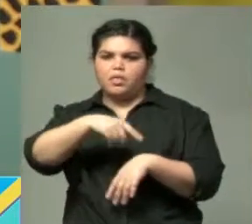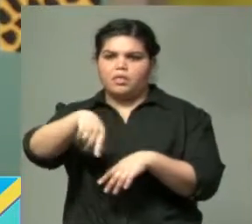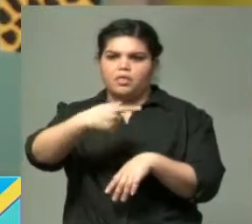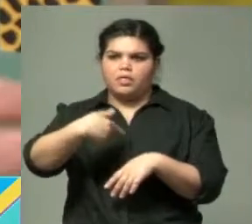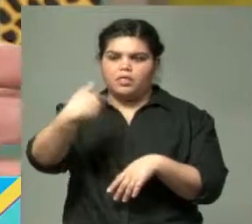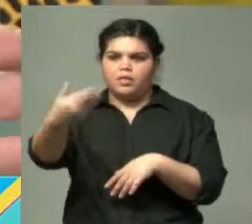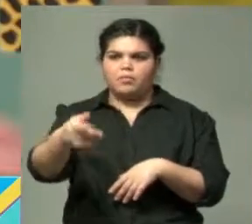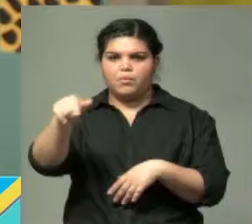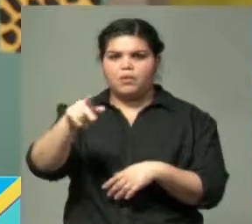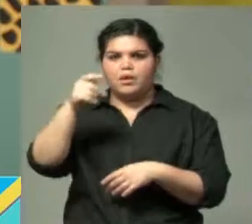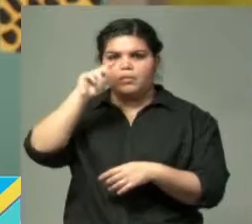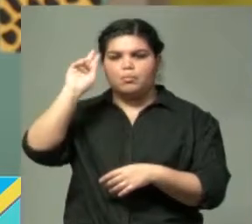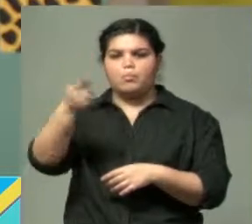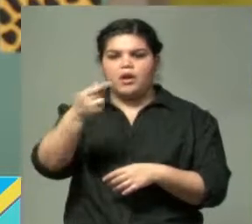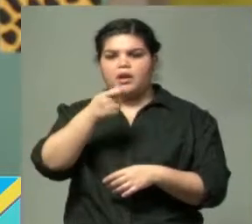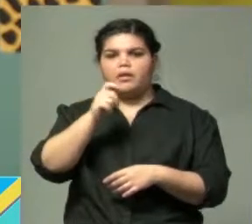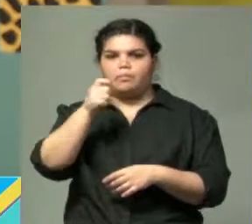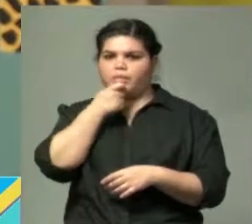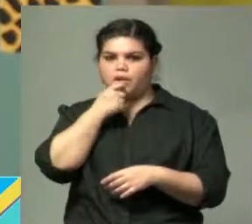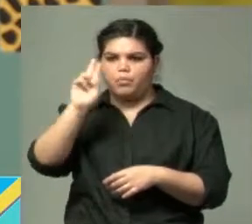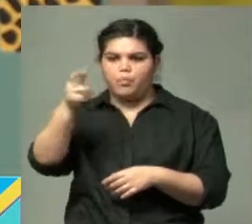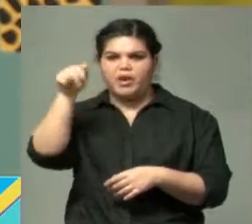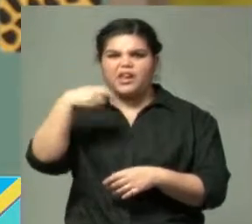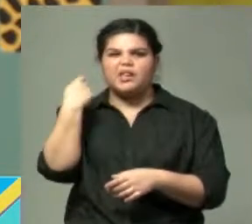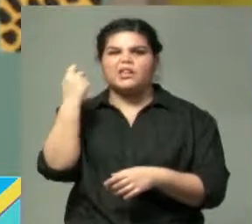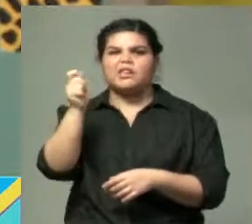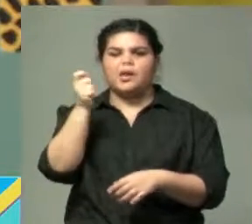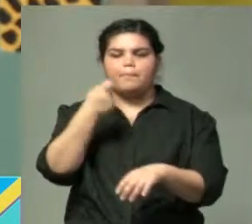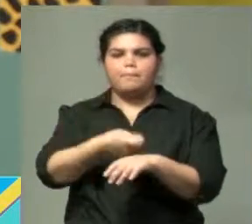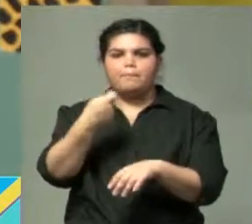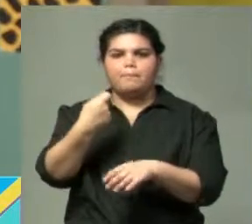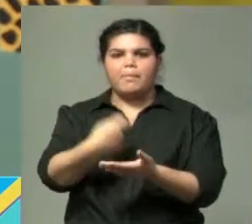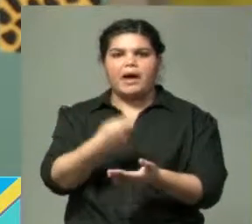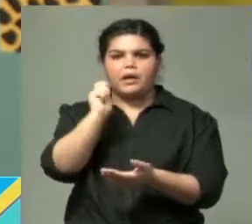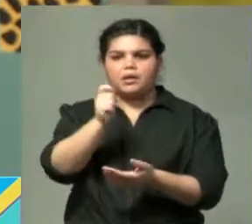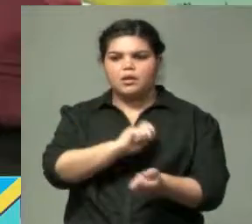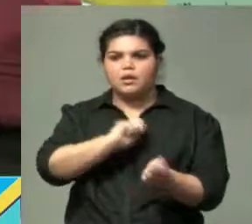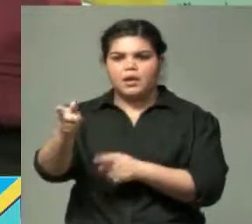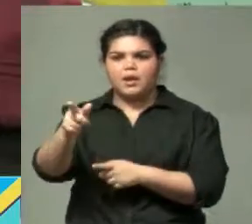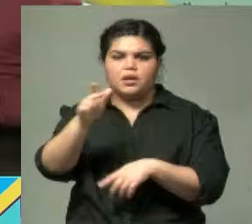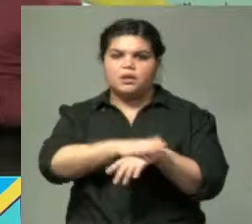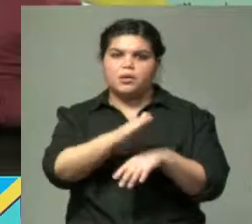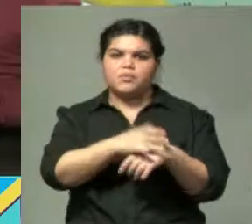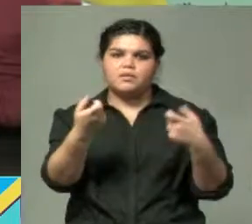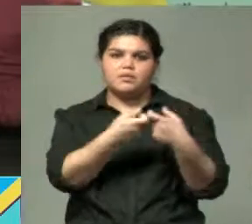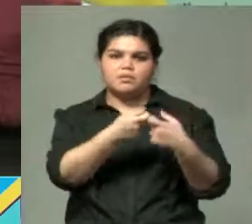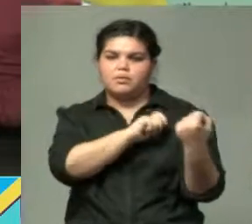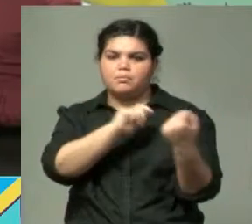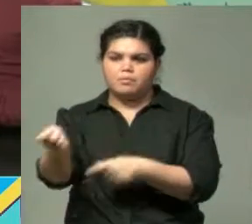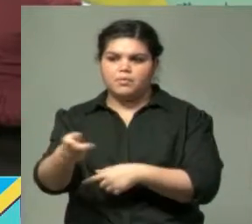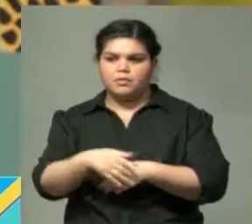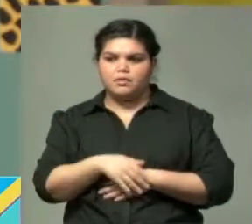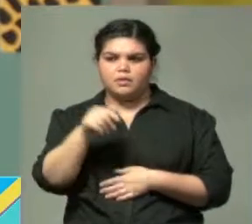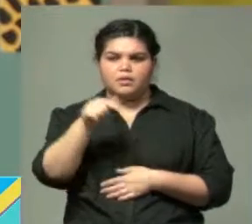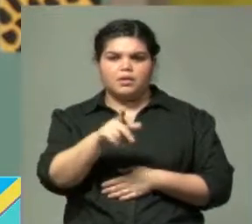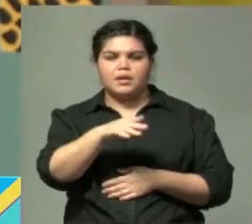lo pagaba el sindicato y la obra social de correo y telégrafo, no existe más. Ni en Japón, donde había una lealtad